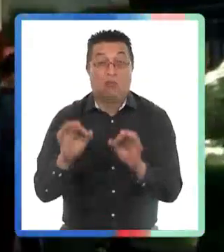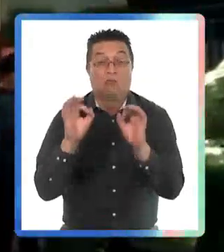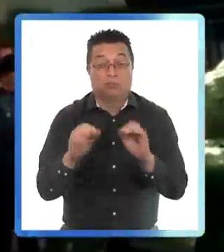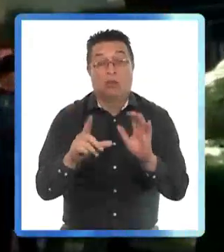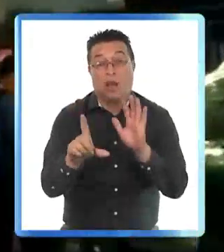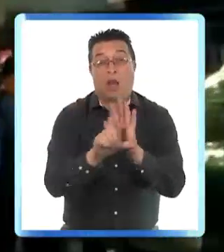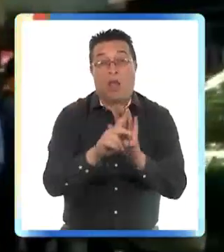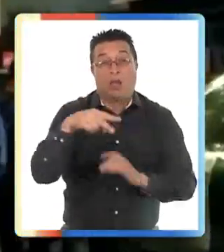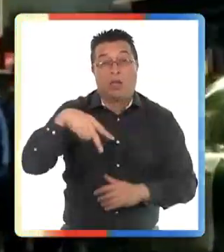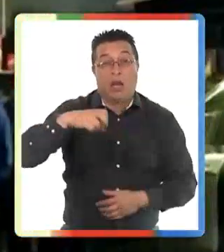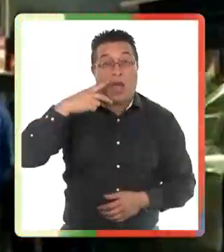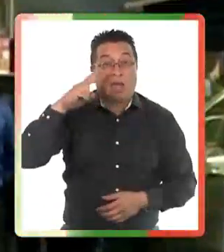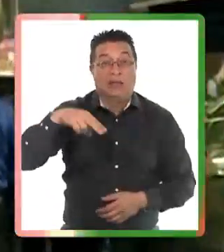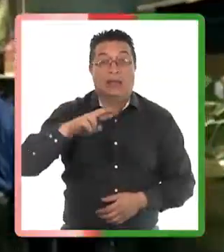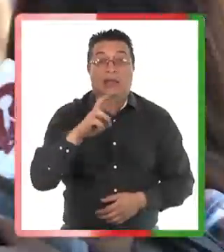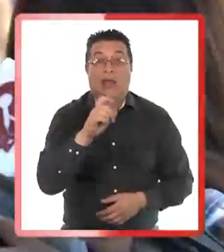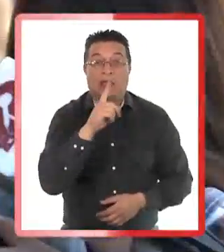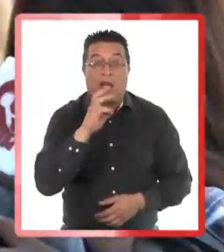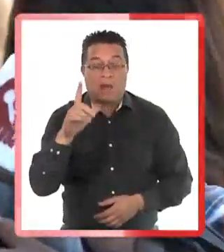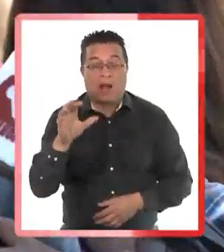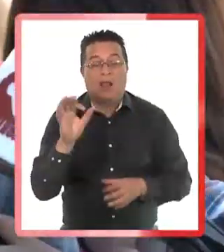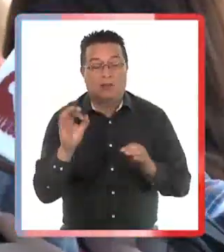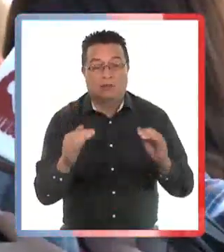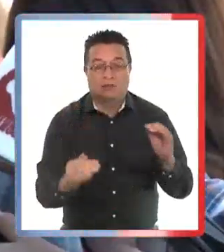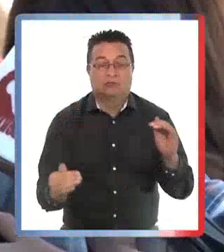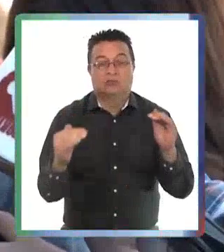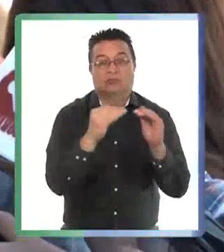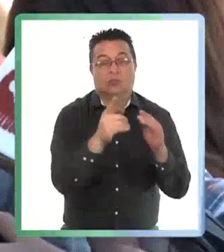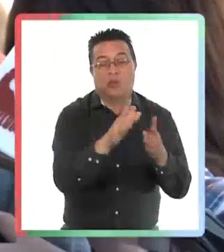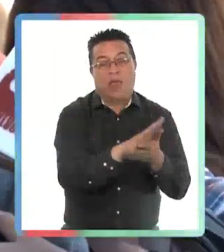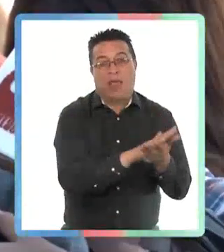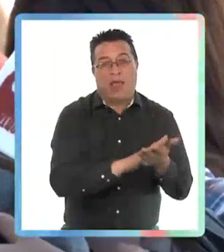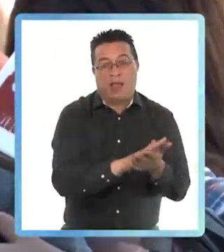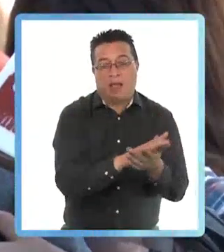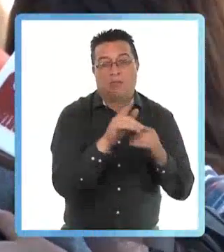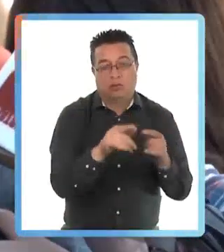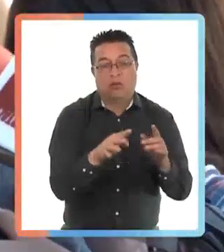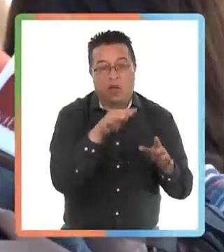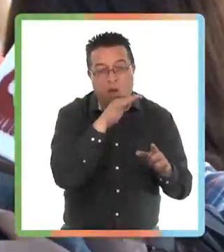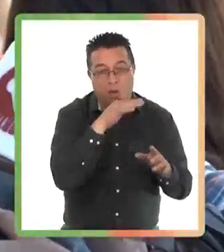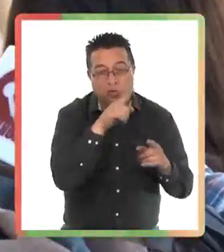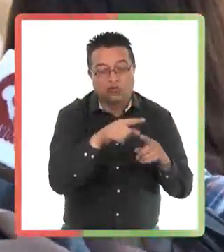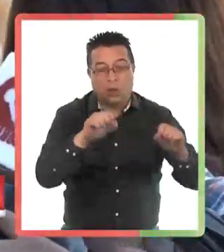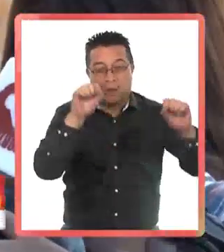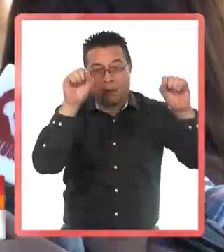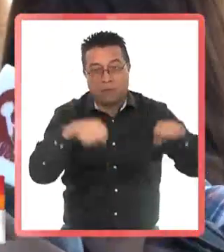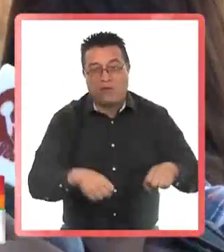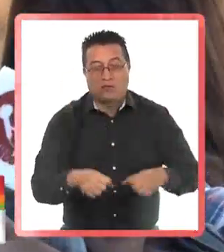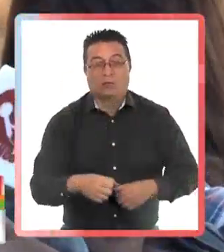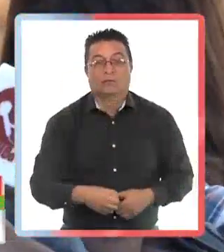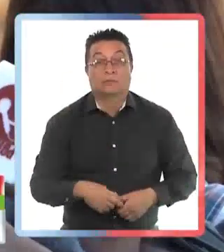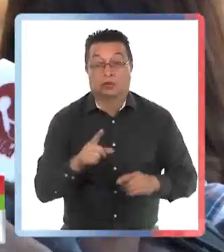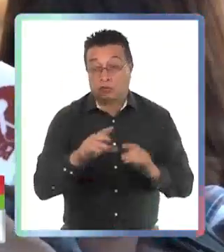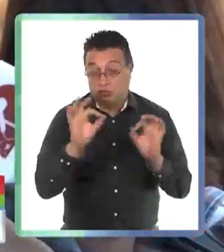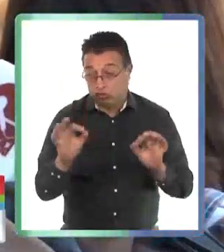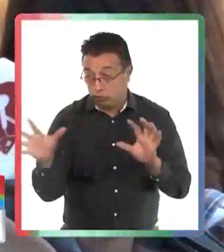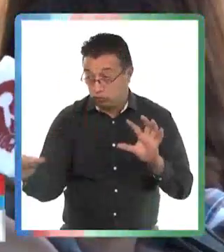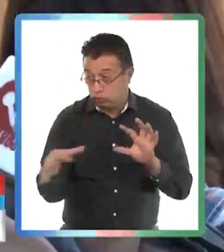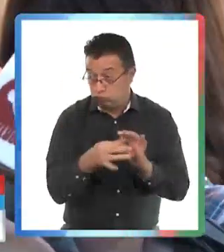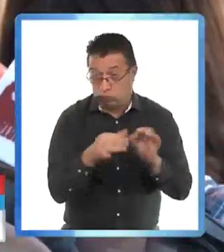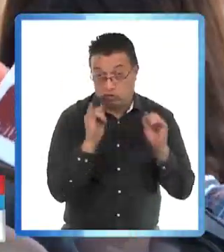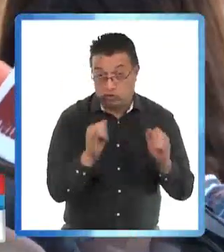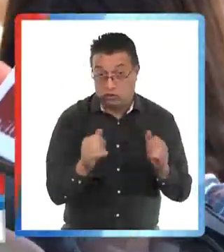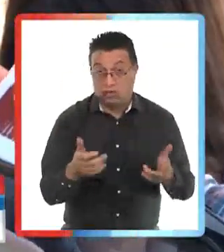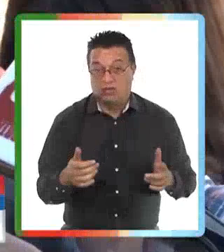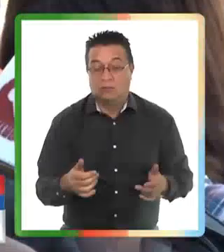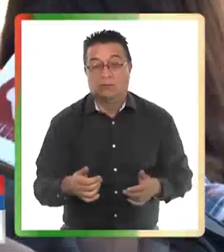del contexto de lo que se discutió en la ley Naín Retamal, forma parte de uno de los ejemplos que se utilizó para su